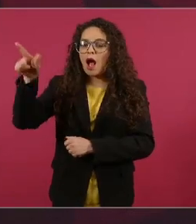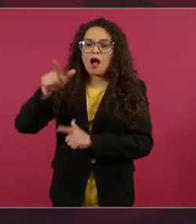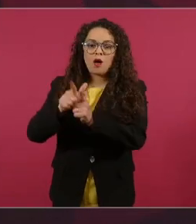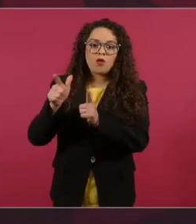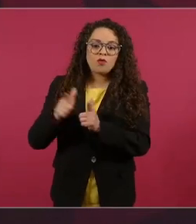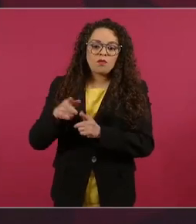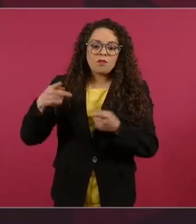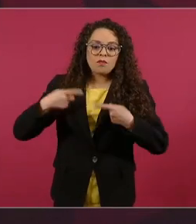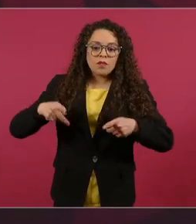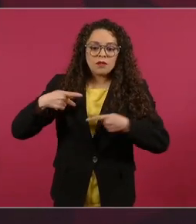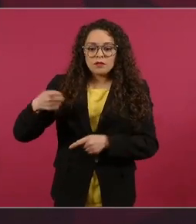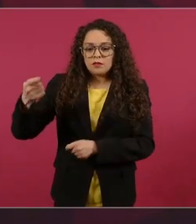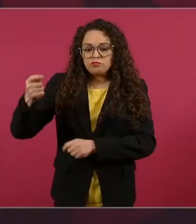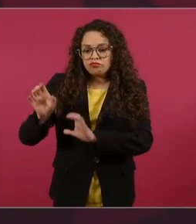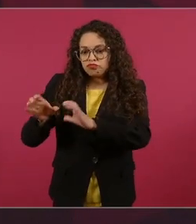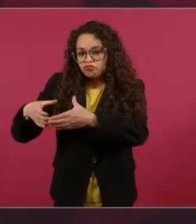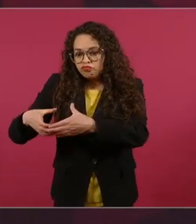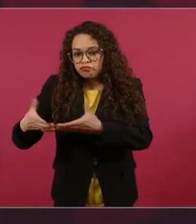privilegiada.